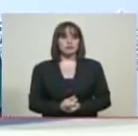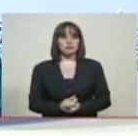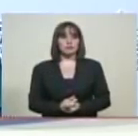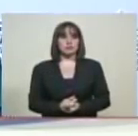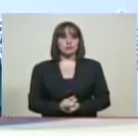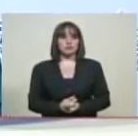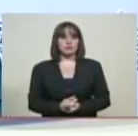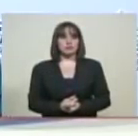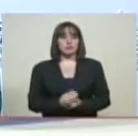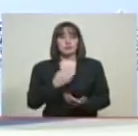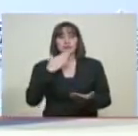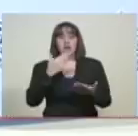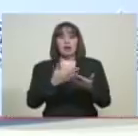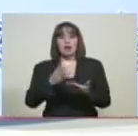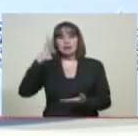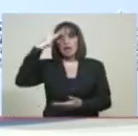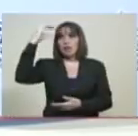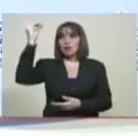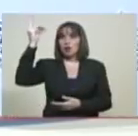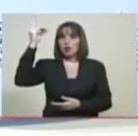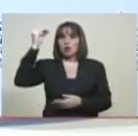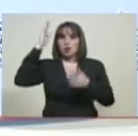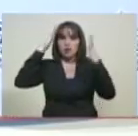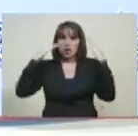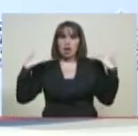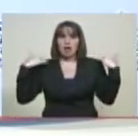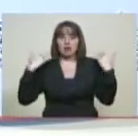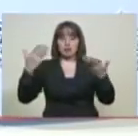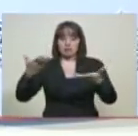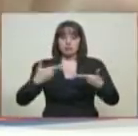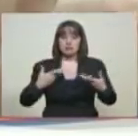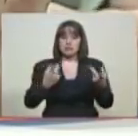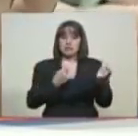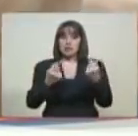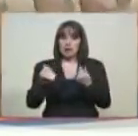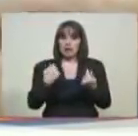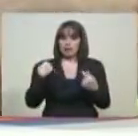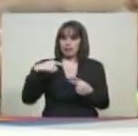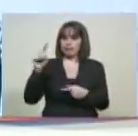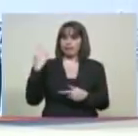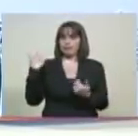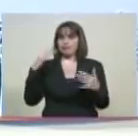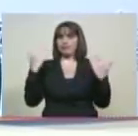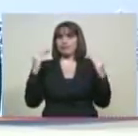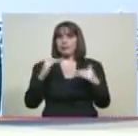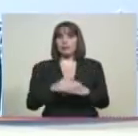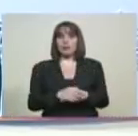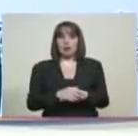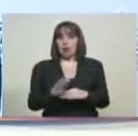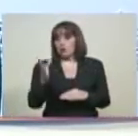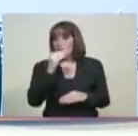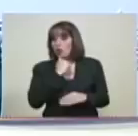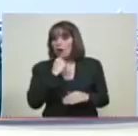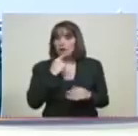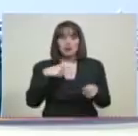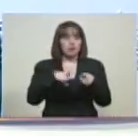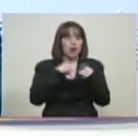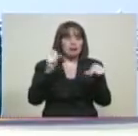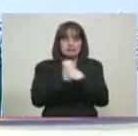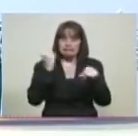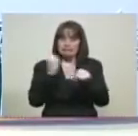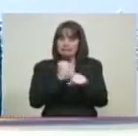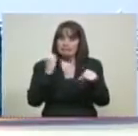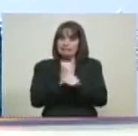y gracias a dios ya la virgen tenemos los recursos y cuando no los tenemos los paramos los